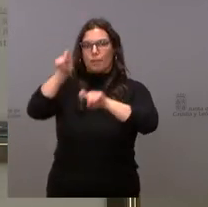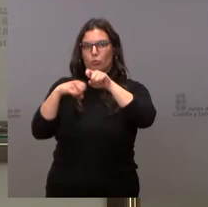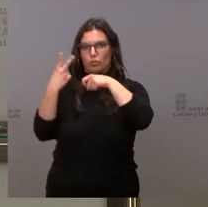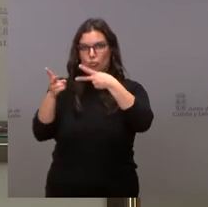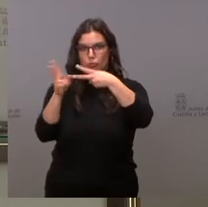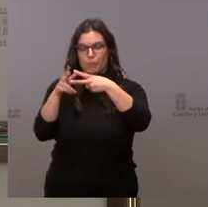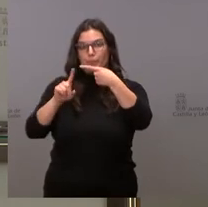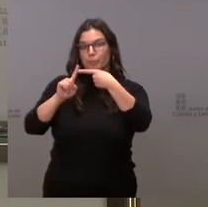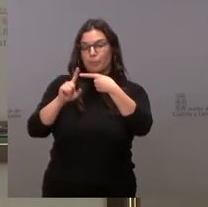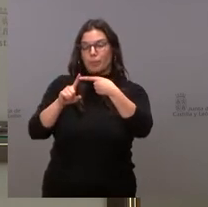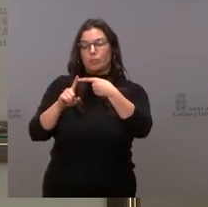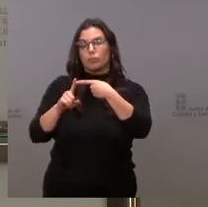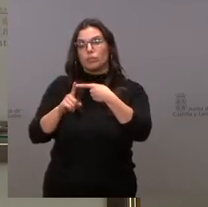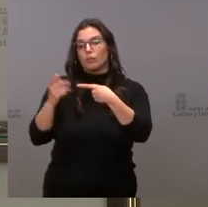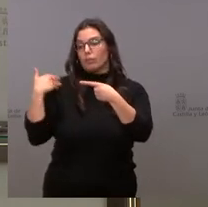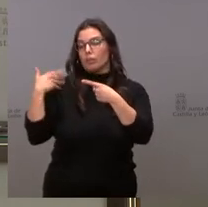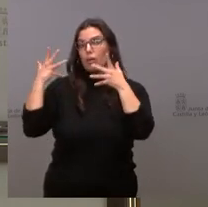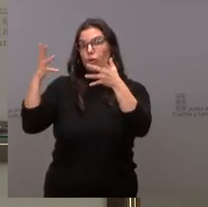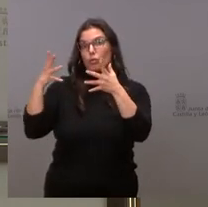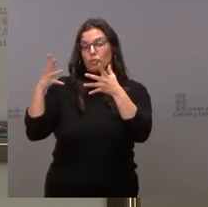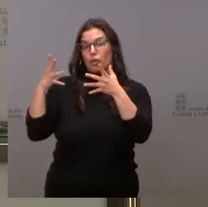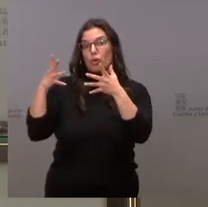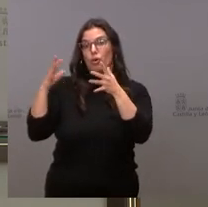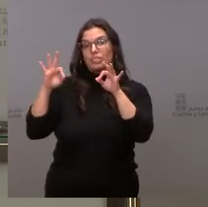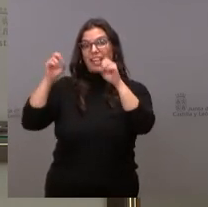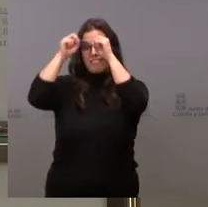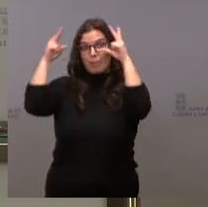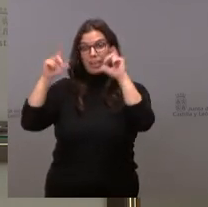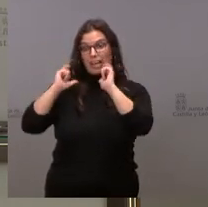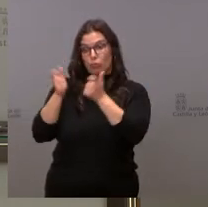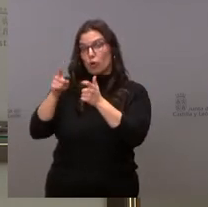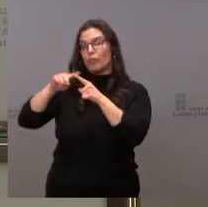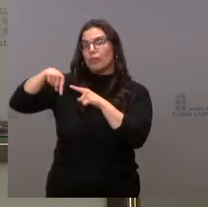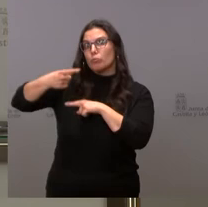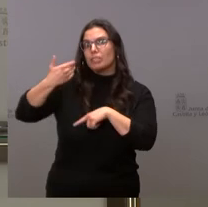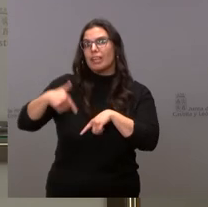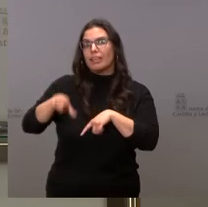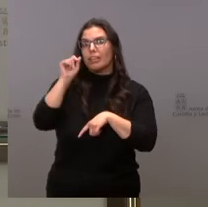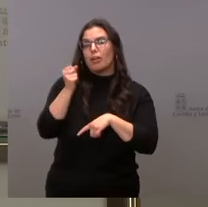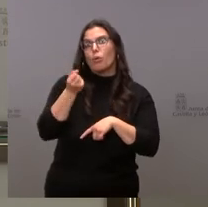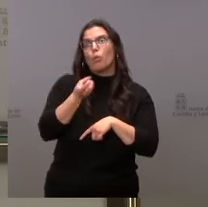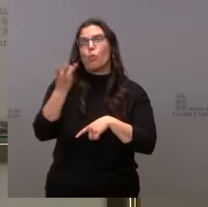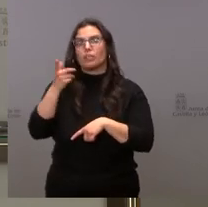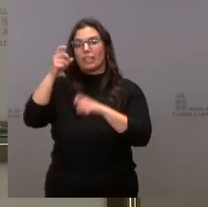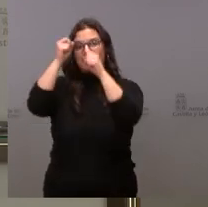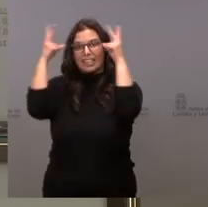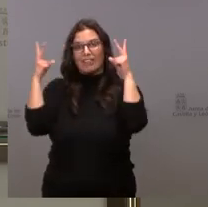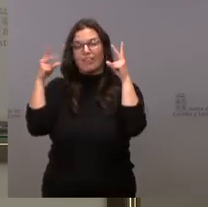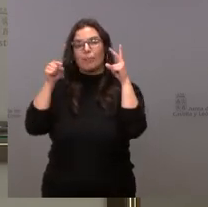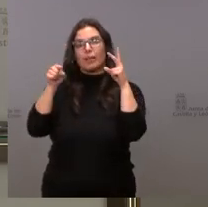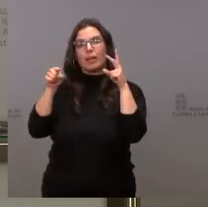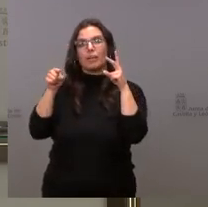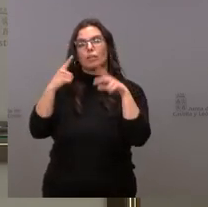lugar tras la reunión con el consejo de enfermería no sé si se ha decidido ya el número de enfermeras que se van a controlar para